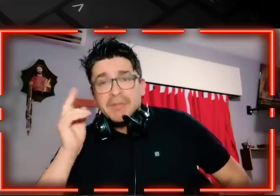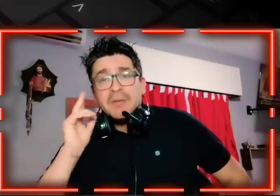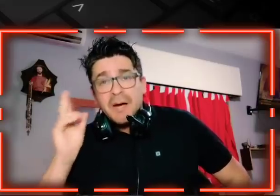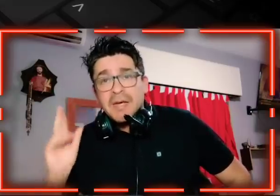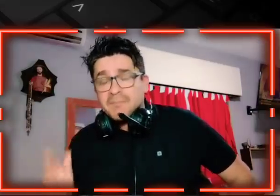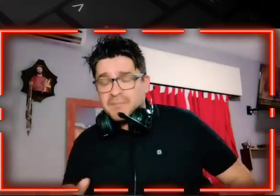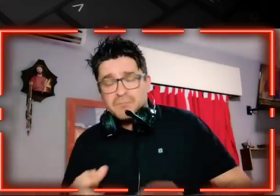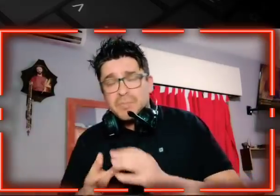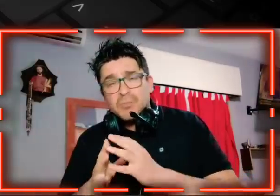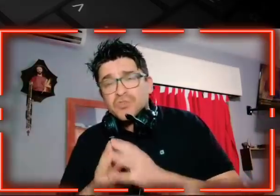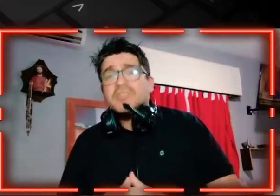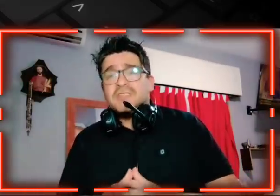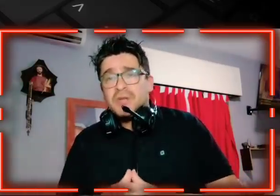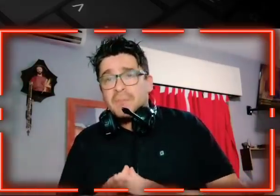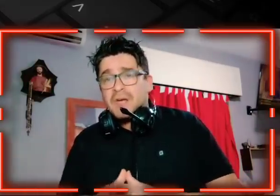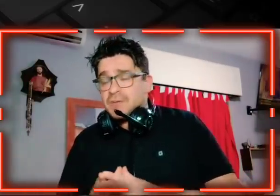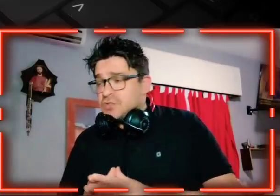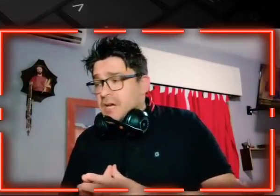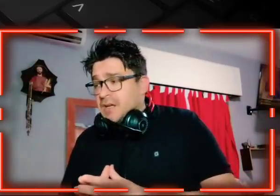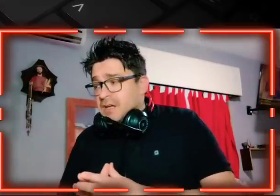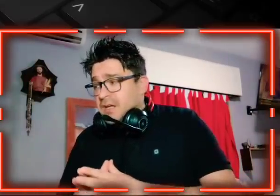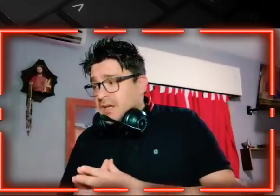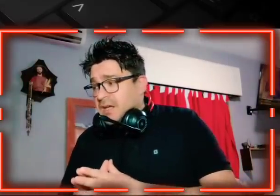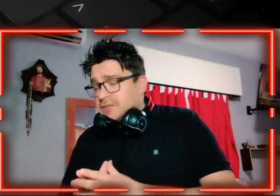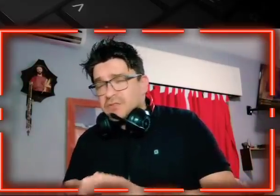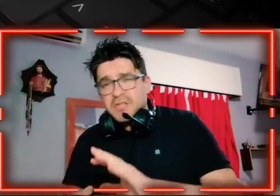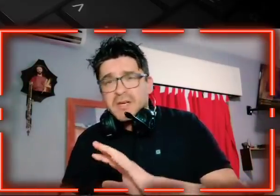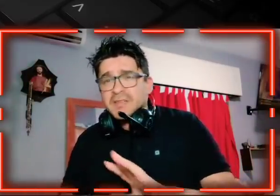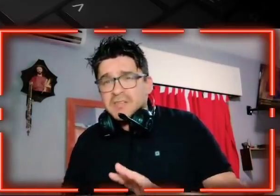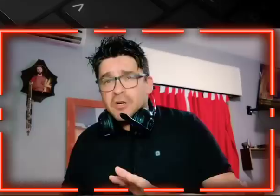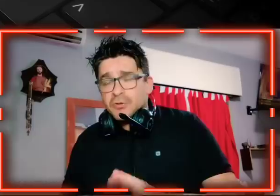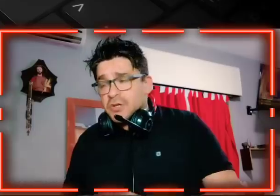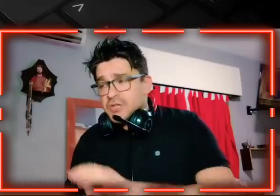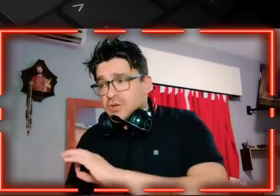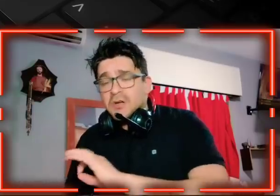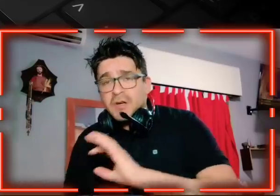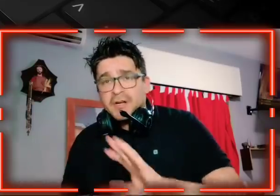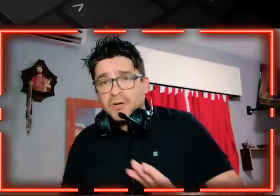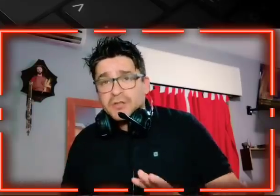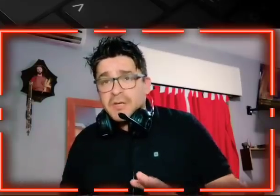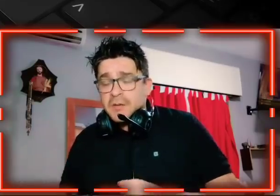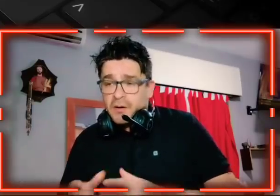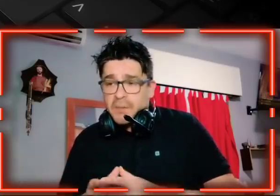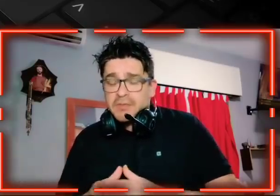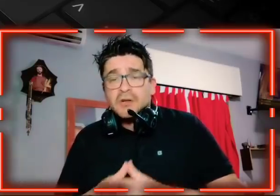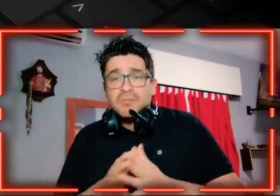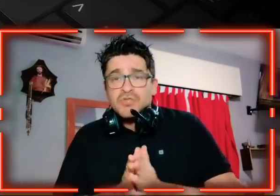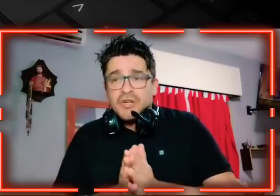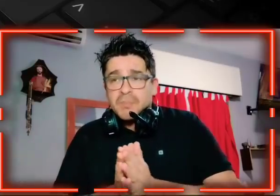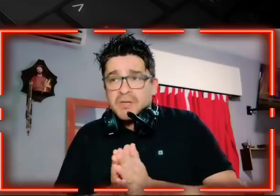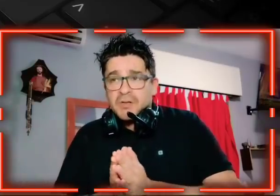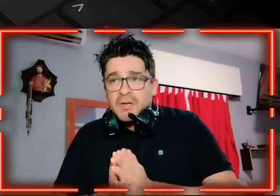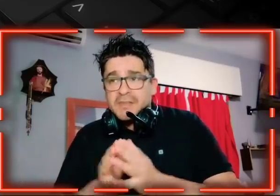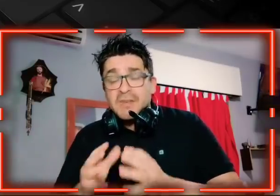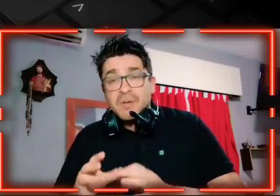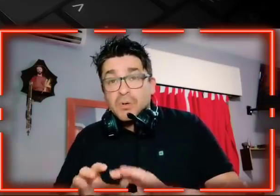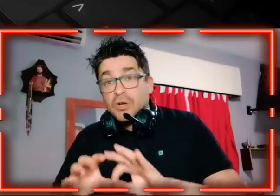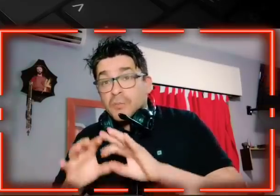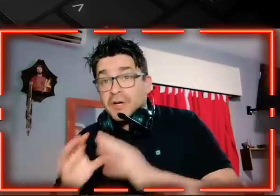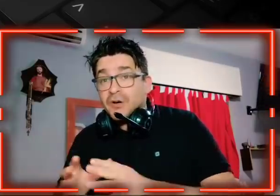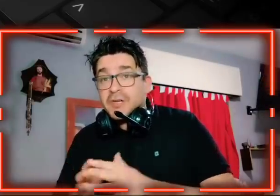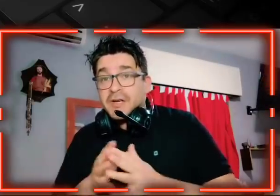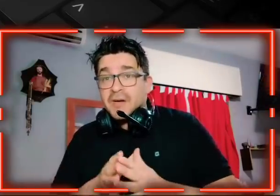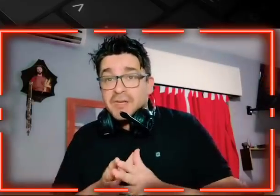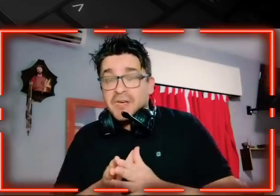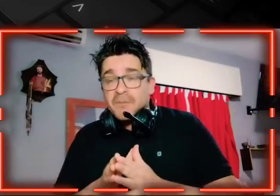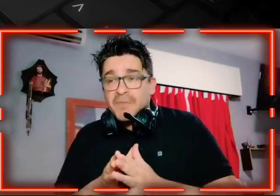que realmente vale, pero muchísimo la pena escuchar. Son cerca de 5 minutos que yo recorté, obviamente con mucho respeto, siempre